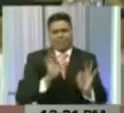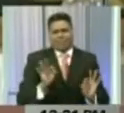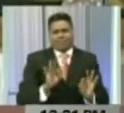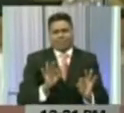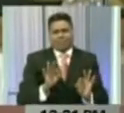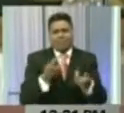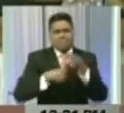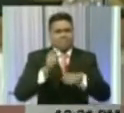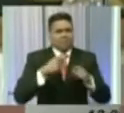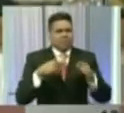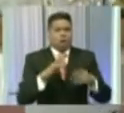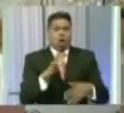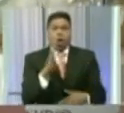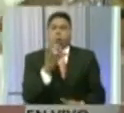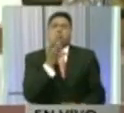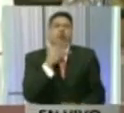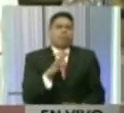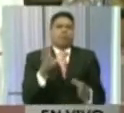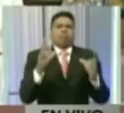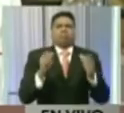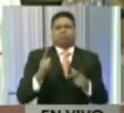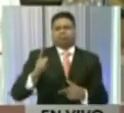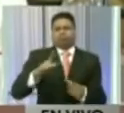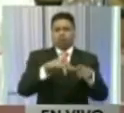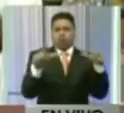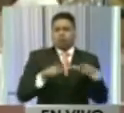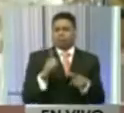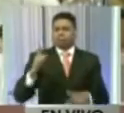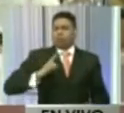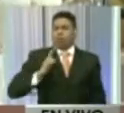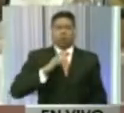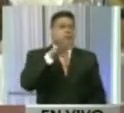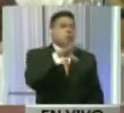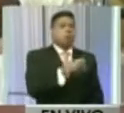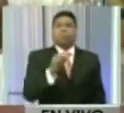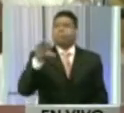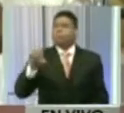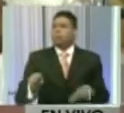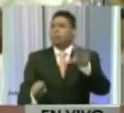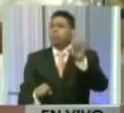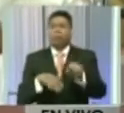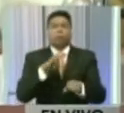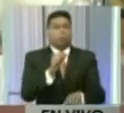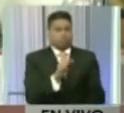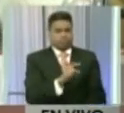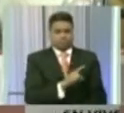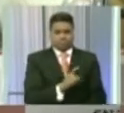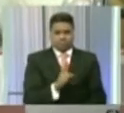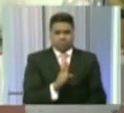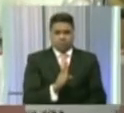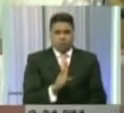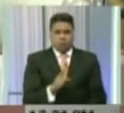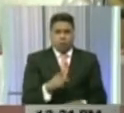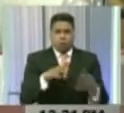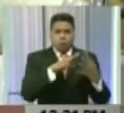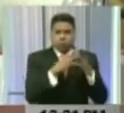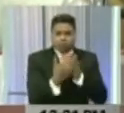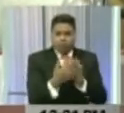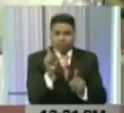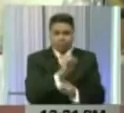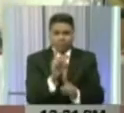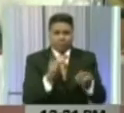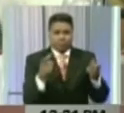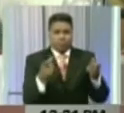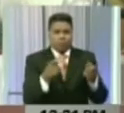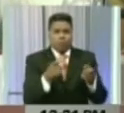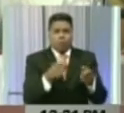O vas a un centro comercial, o vas a la cosa, o vas a... Pues la bodega ha disminuido, ha ido desapareciendo. Aquella bodeguita donde